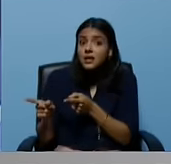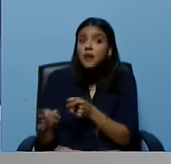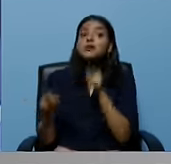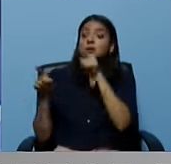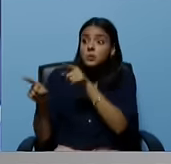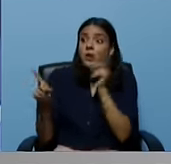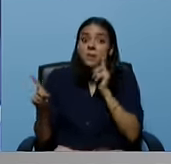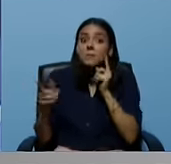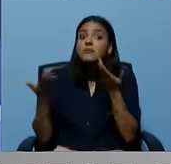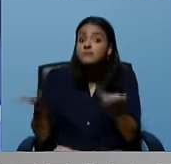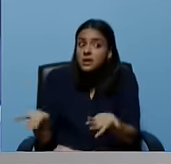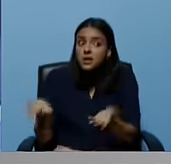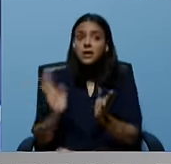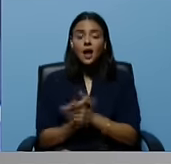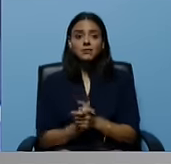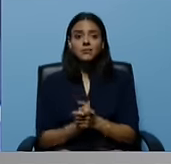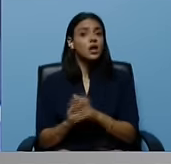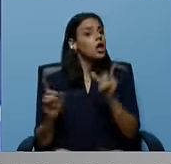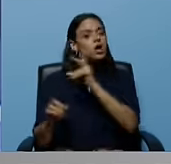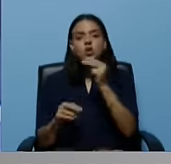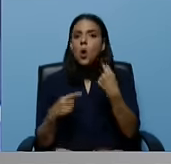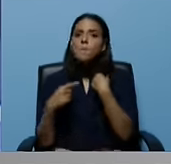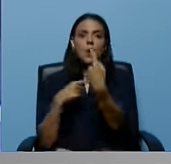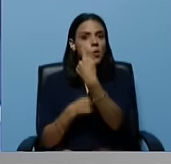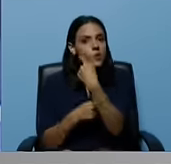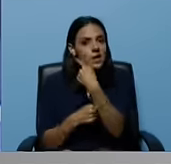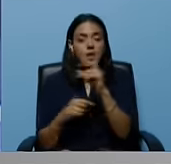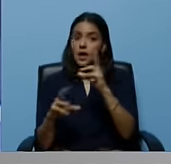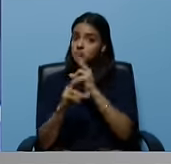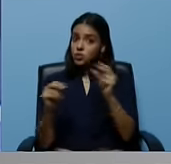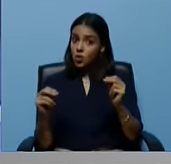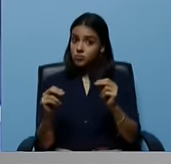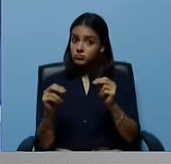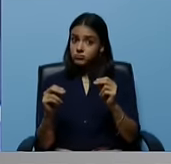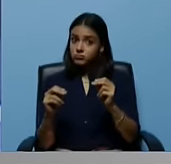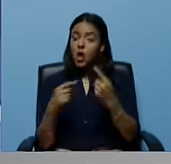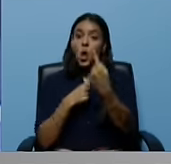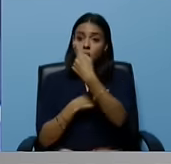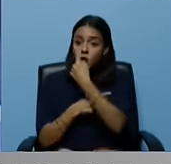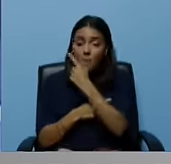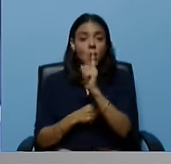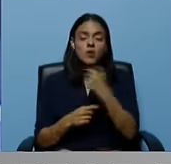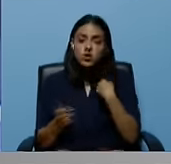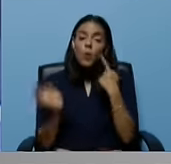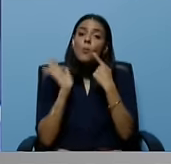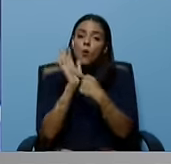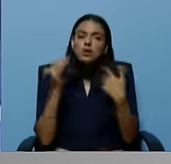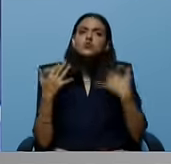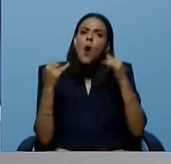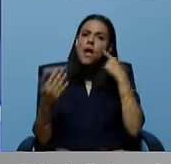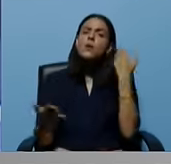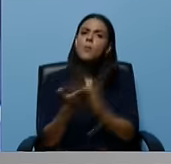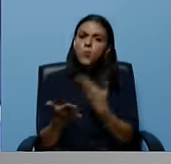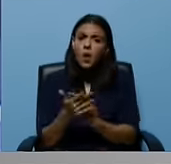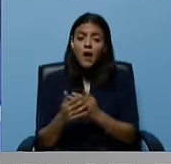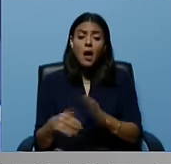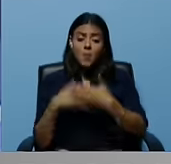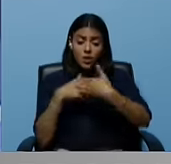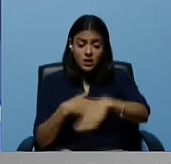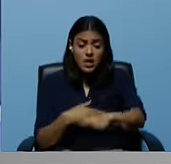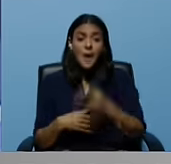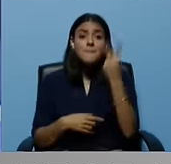y es mentira, no me obligue a mostrar las pruebas. Porque si en las próximas 24